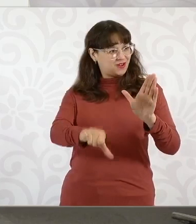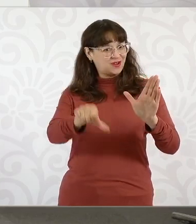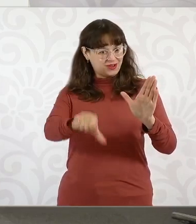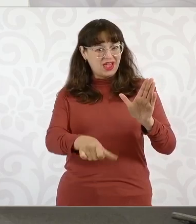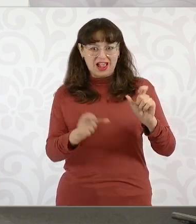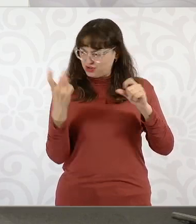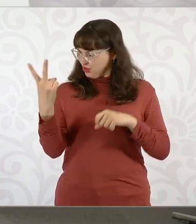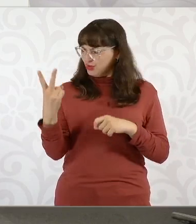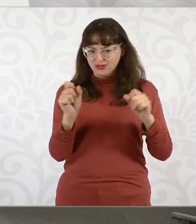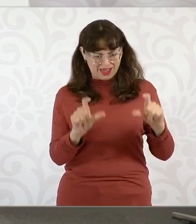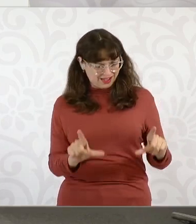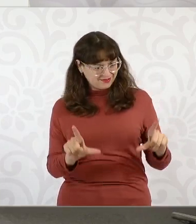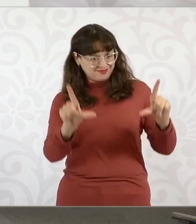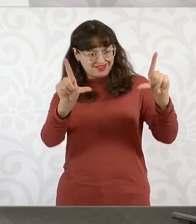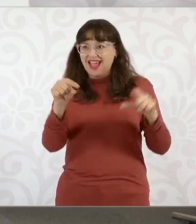los dos para que…